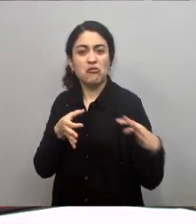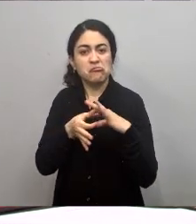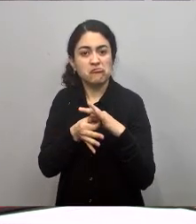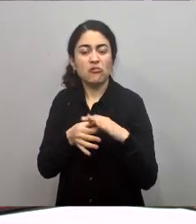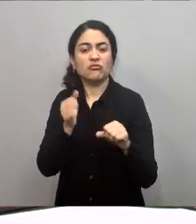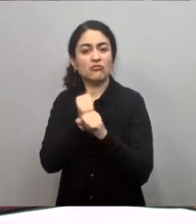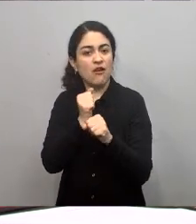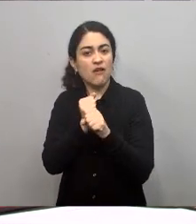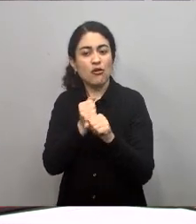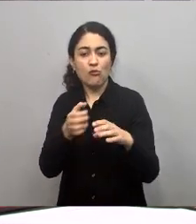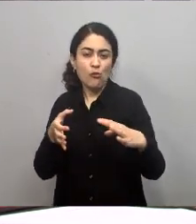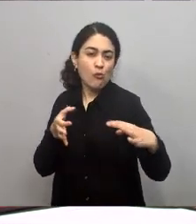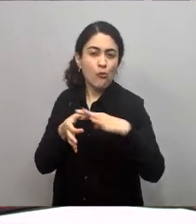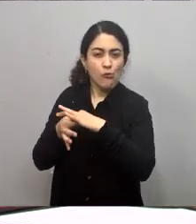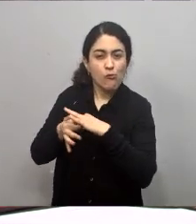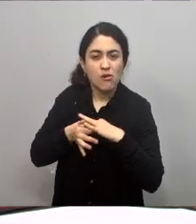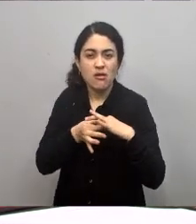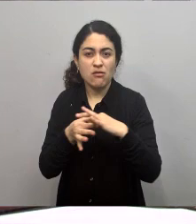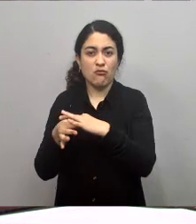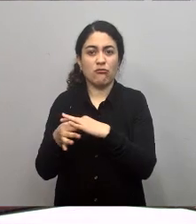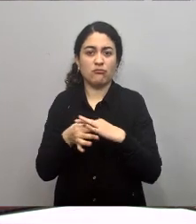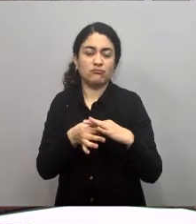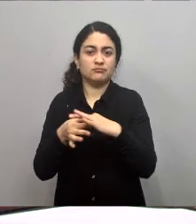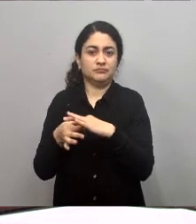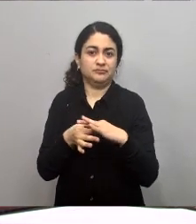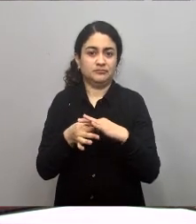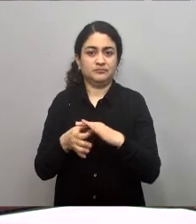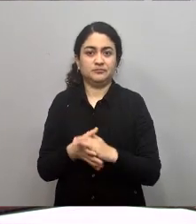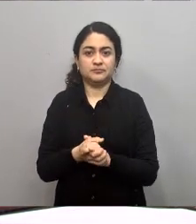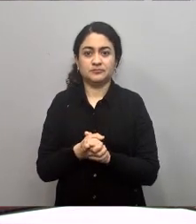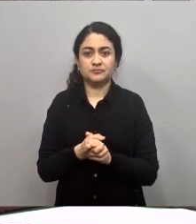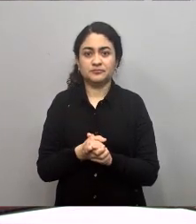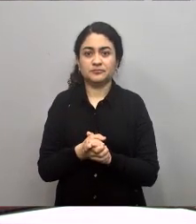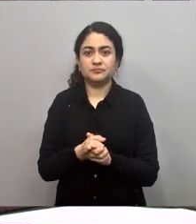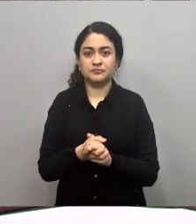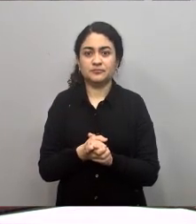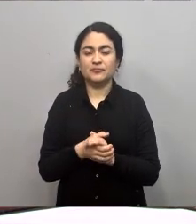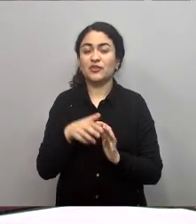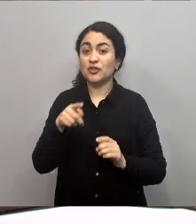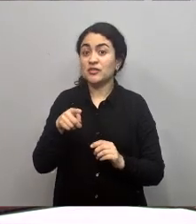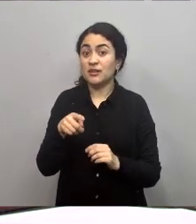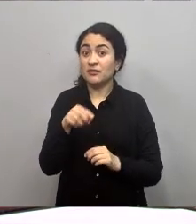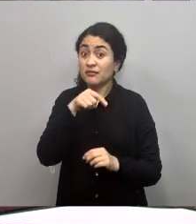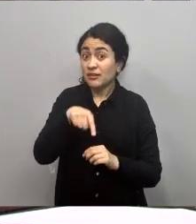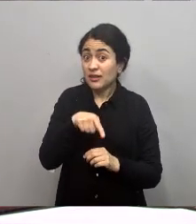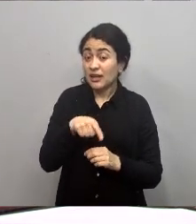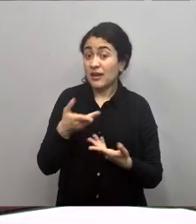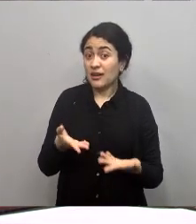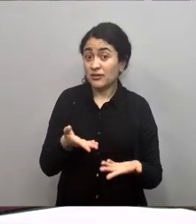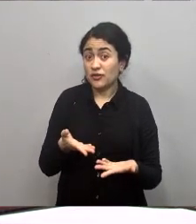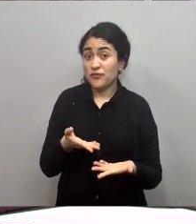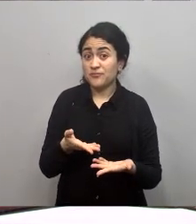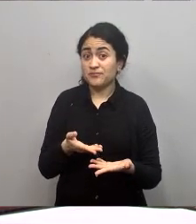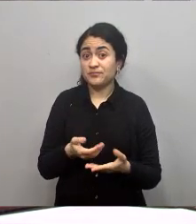de hacer un trabajo conjunto. Han habido naturalmente, como suele ocurrir en esto, ¿no es